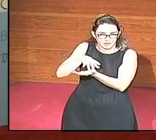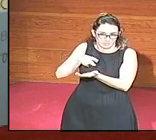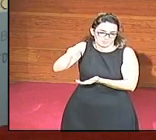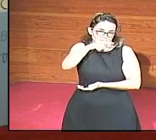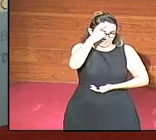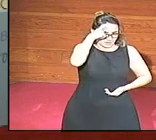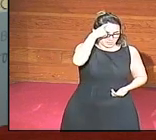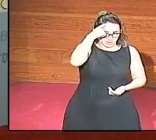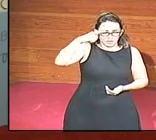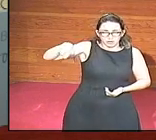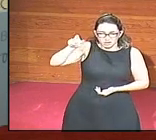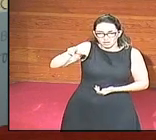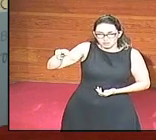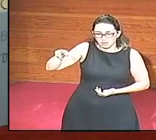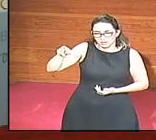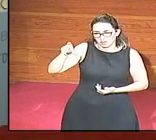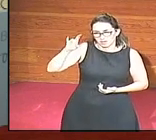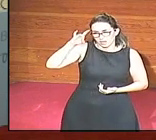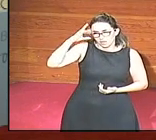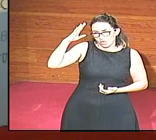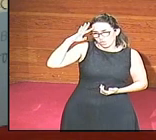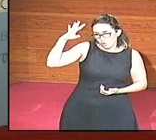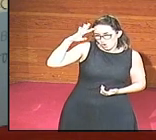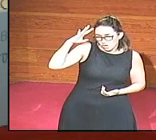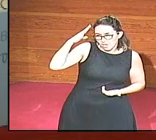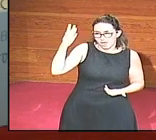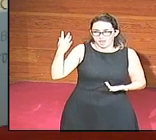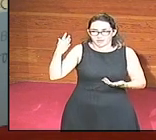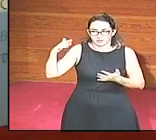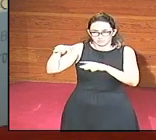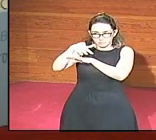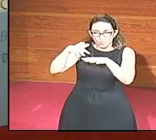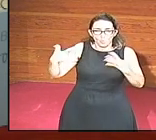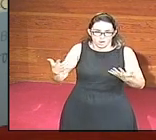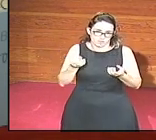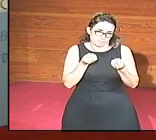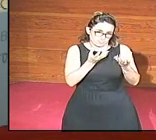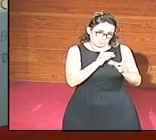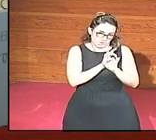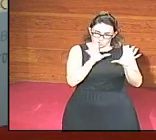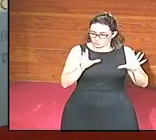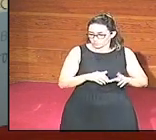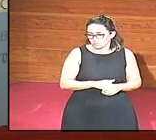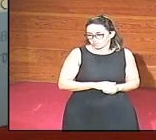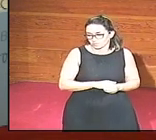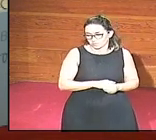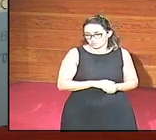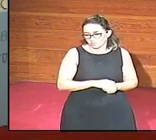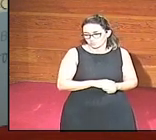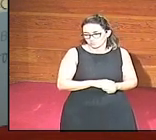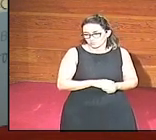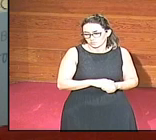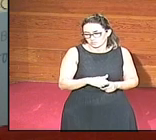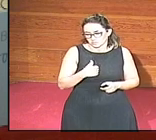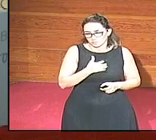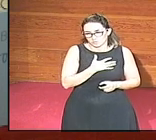de ideologías están pululando por ahí, ¿vale? Me interesa mucho desmentir que esta